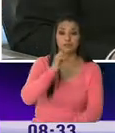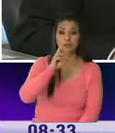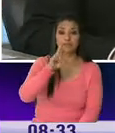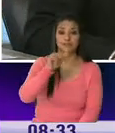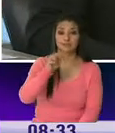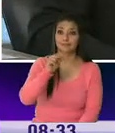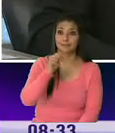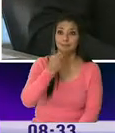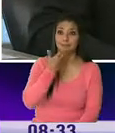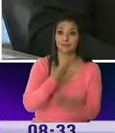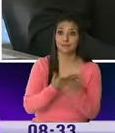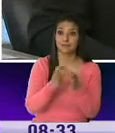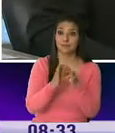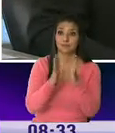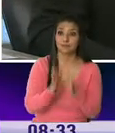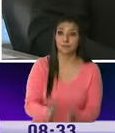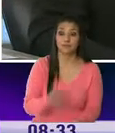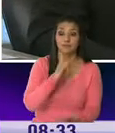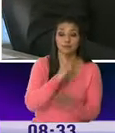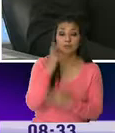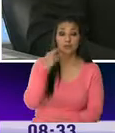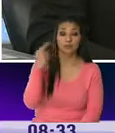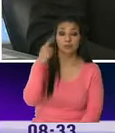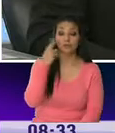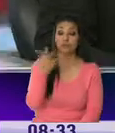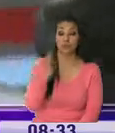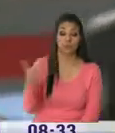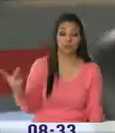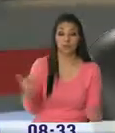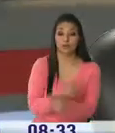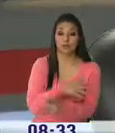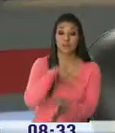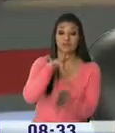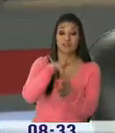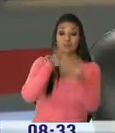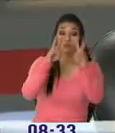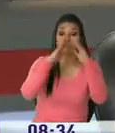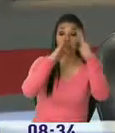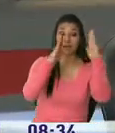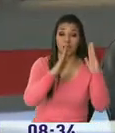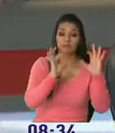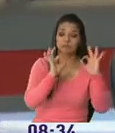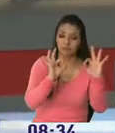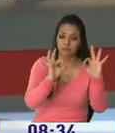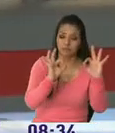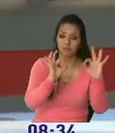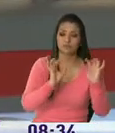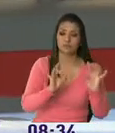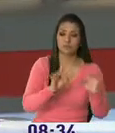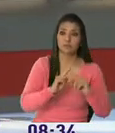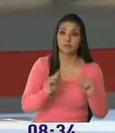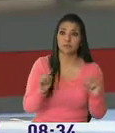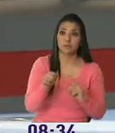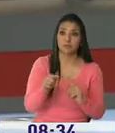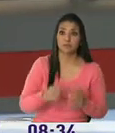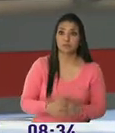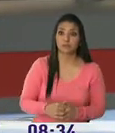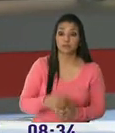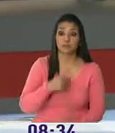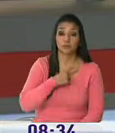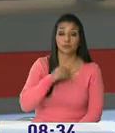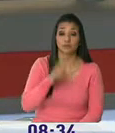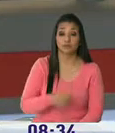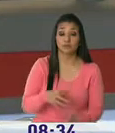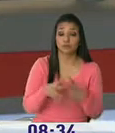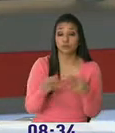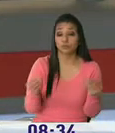Gracias, Adri. Sí, si dicen que no hay riesgos con el tema de la casa, enhorabuena, pero que el propietario tiene